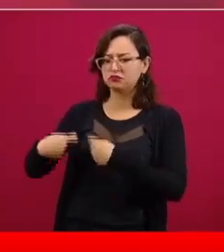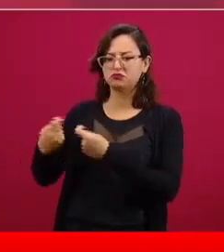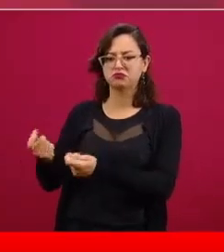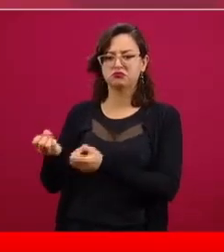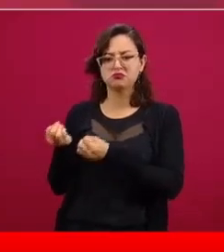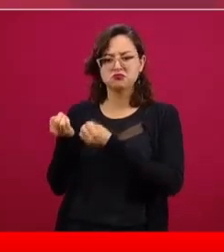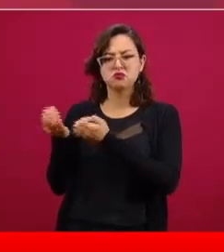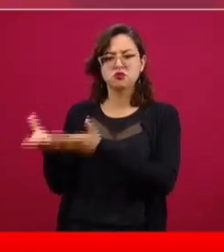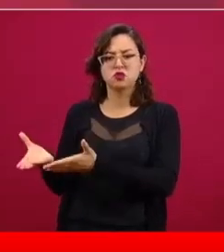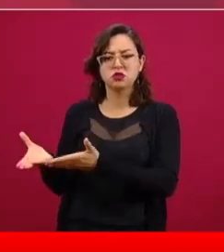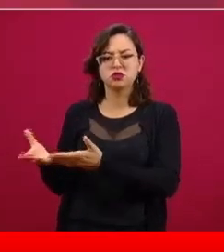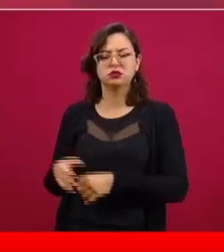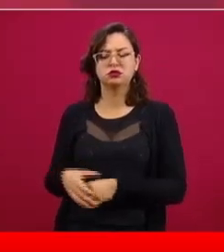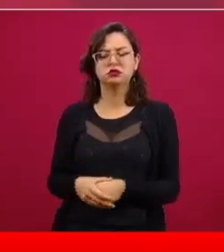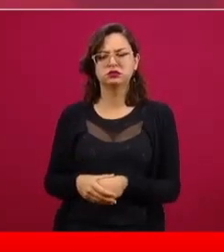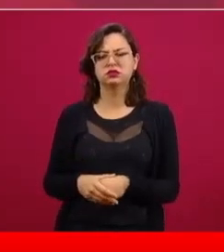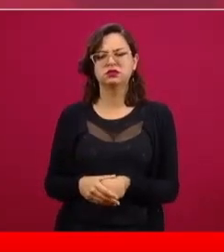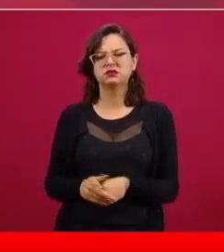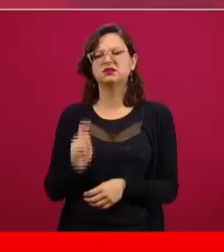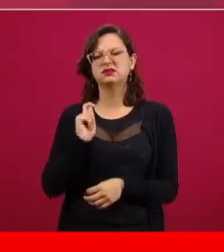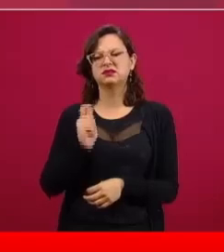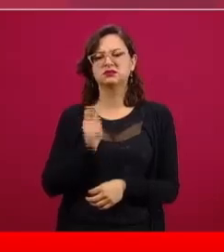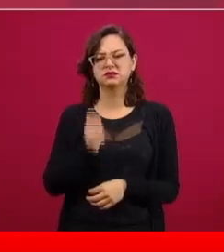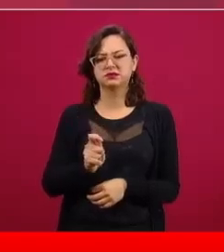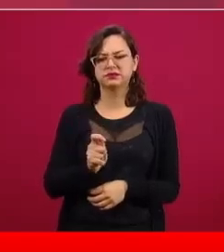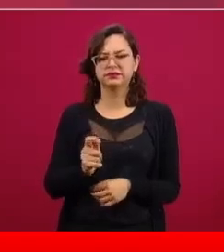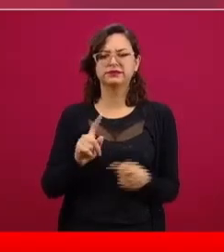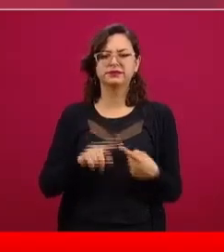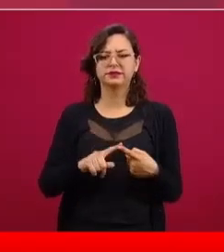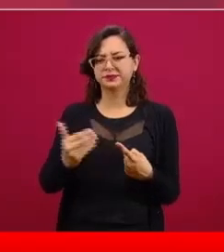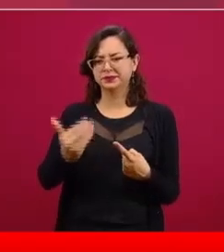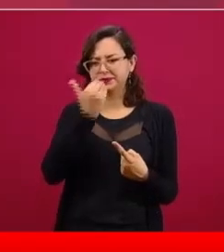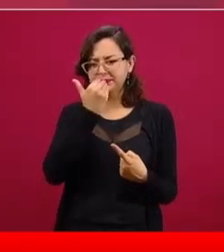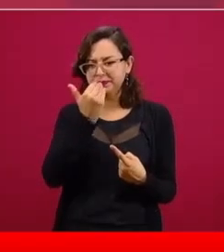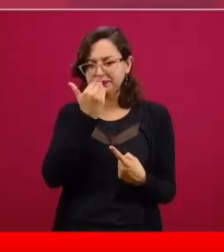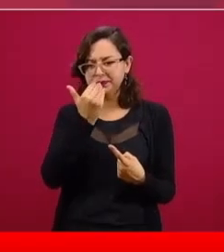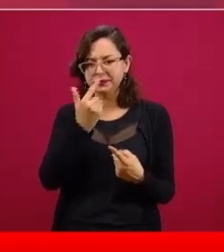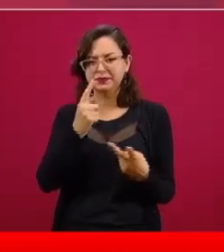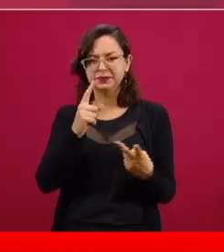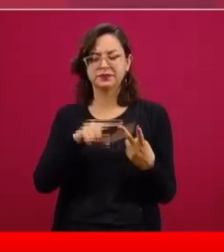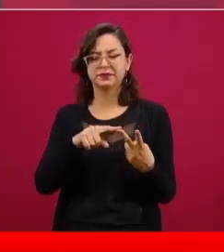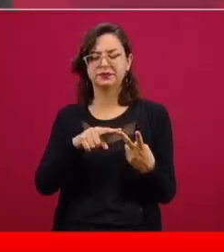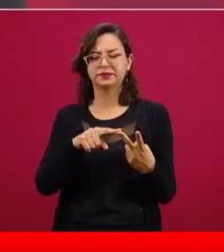¿Qué es lo básico? La alimentación